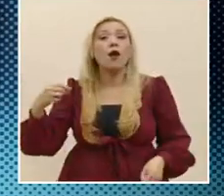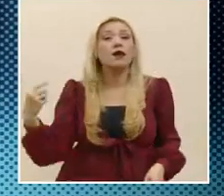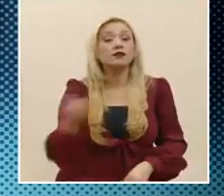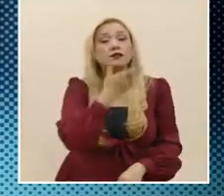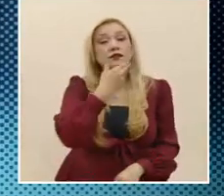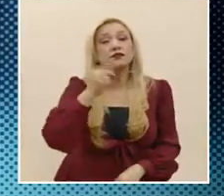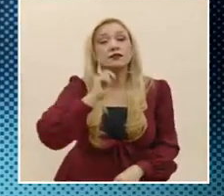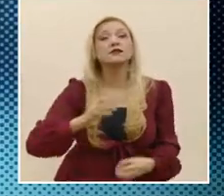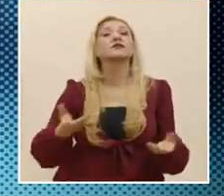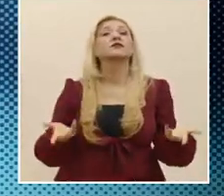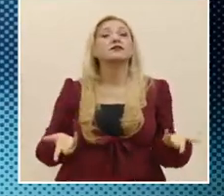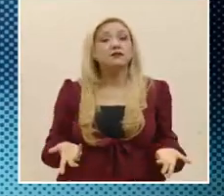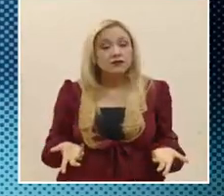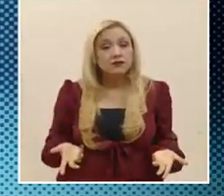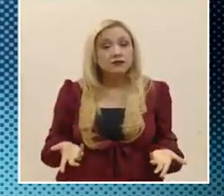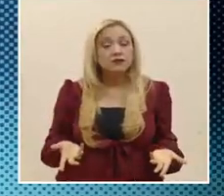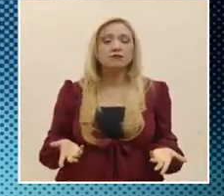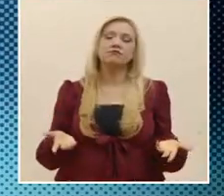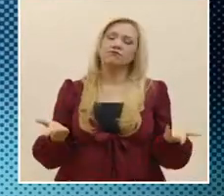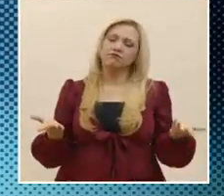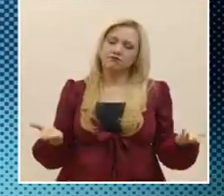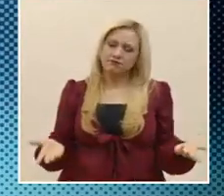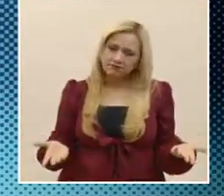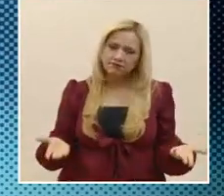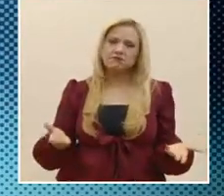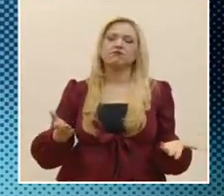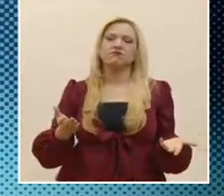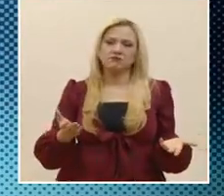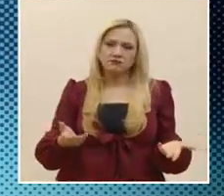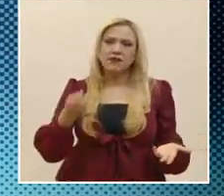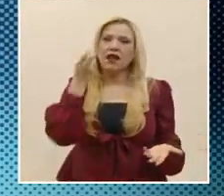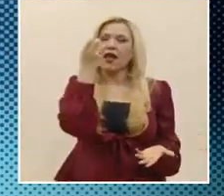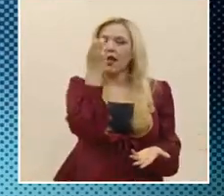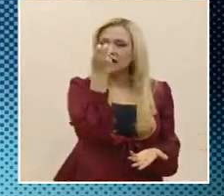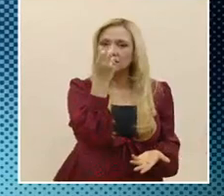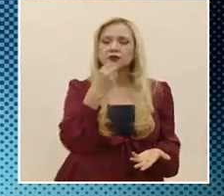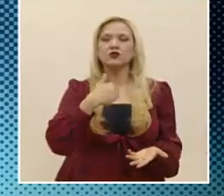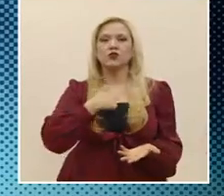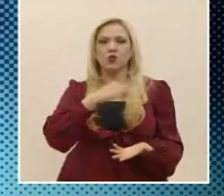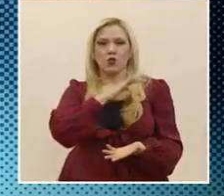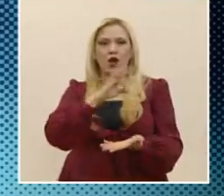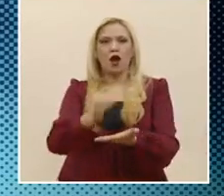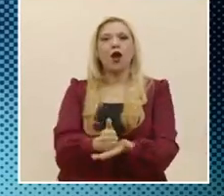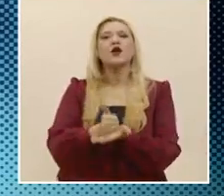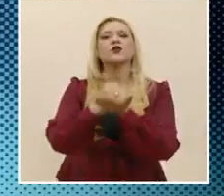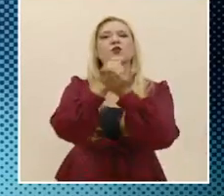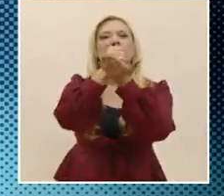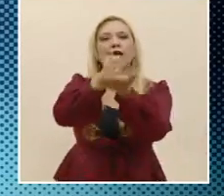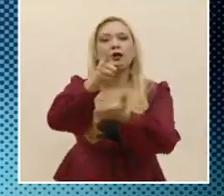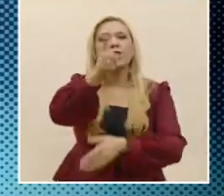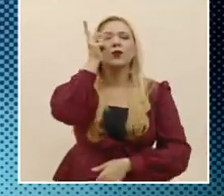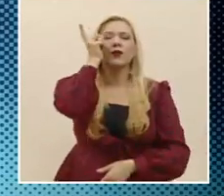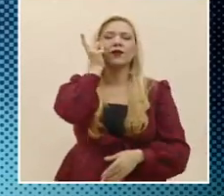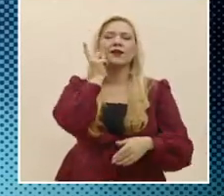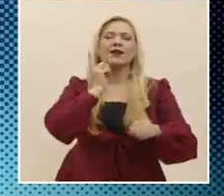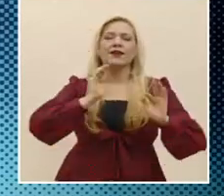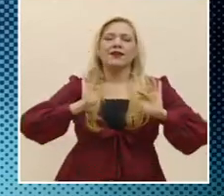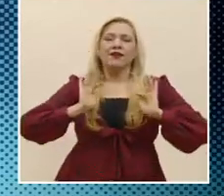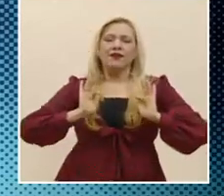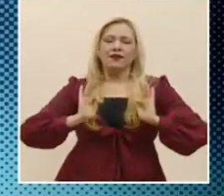juezas tienen el poder, entre comillas, de ayudar a que la gente duerma